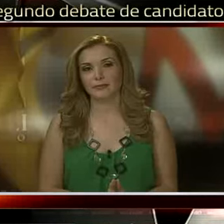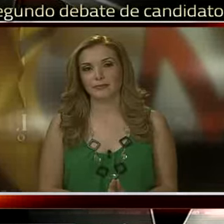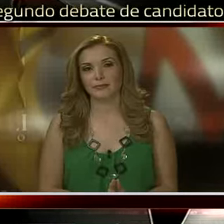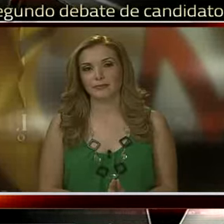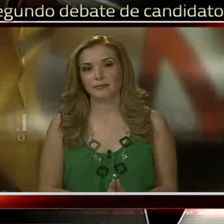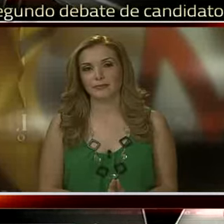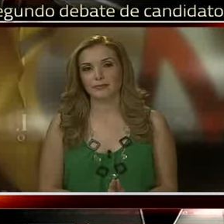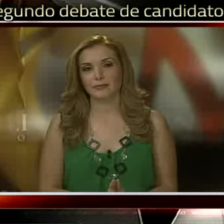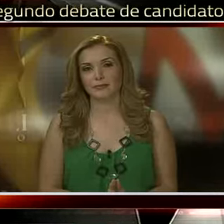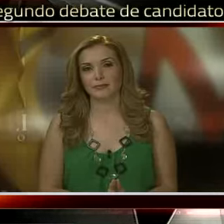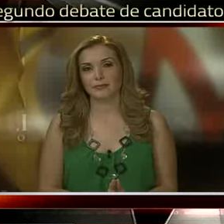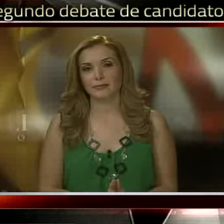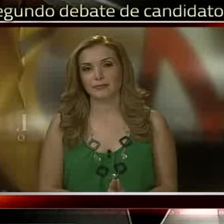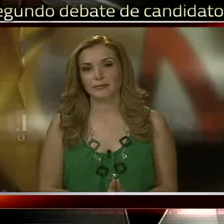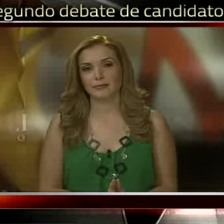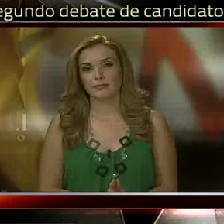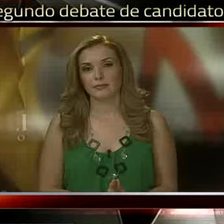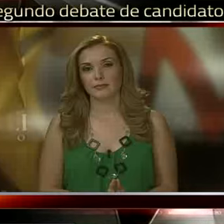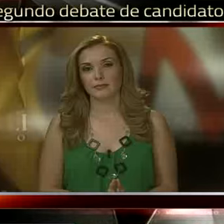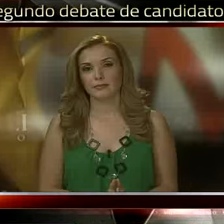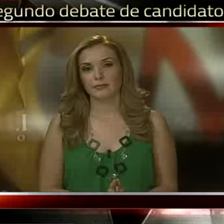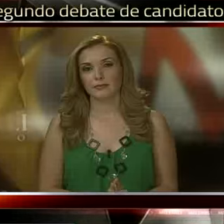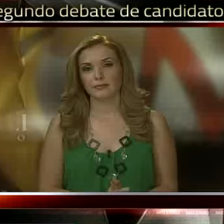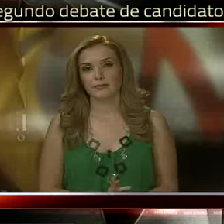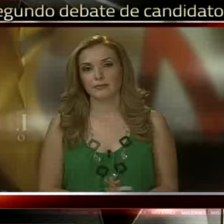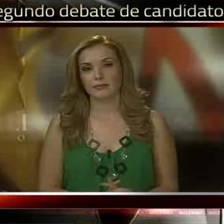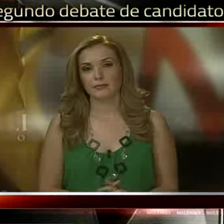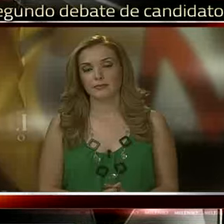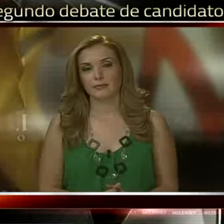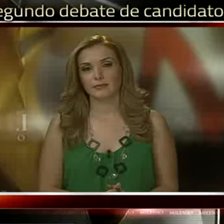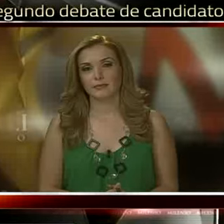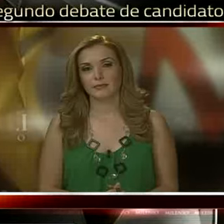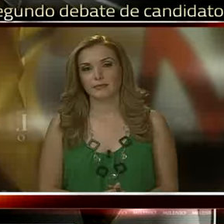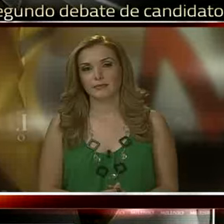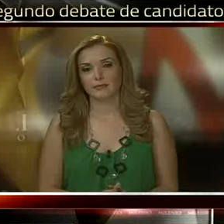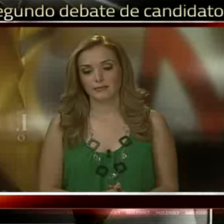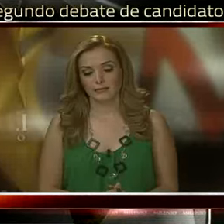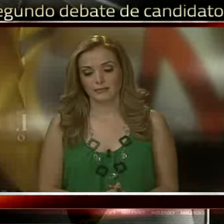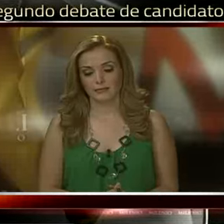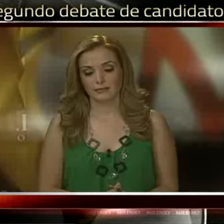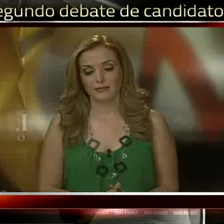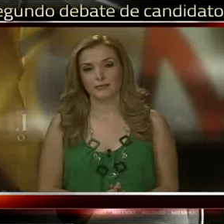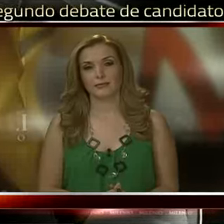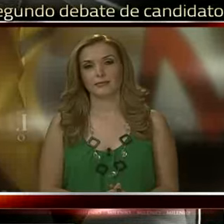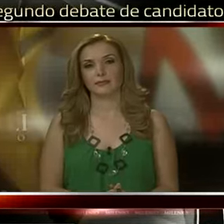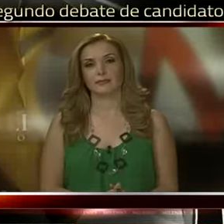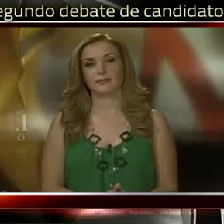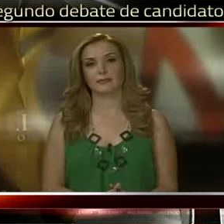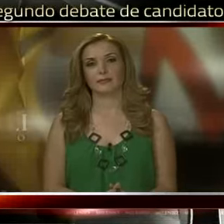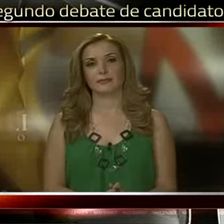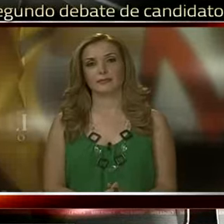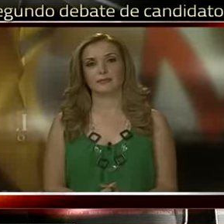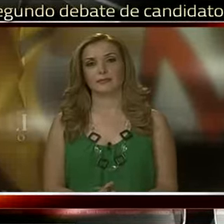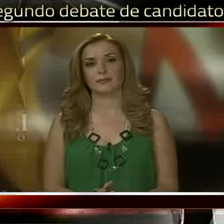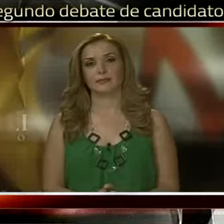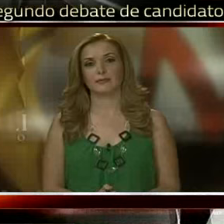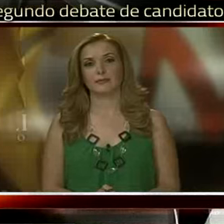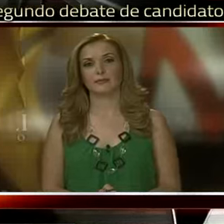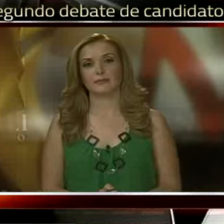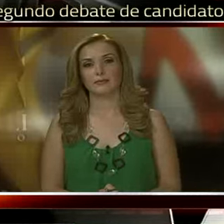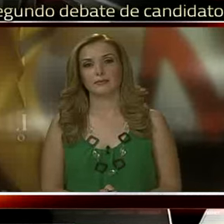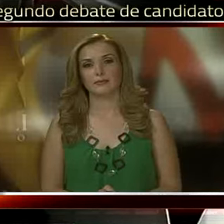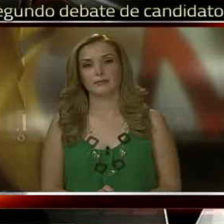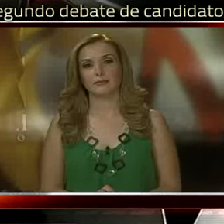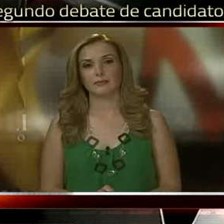candidatura? No, yo no creo ser mala política porque no soy política y sí creo ser una ciudadana y creo que no me han perdido,